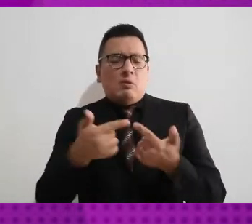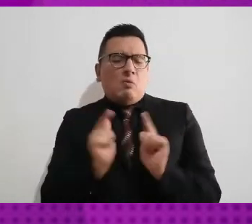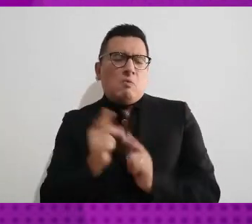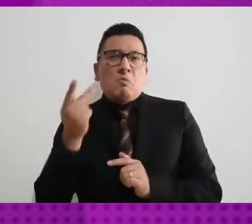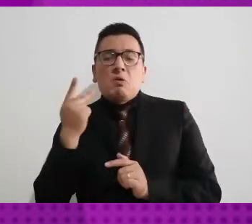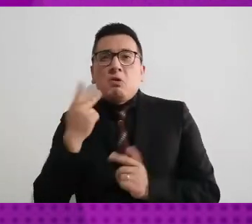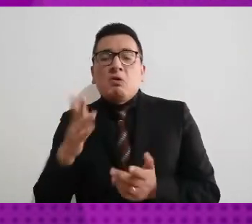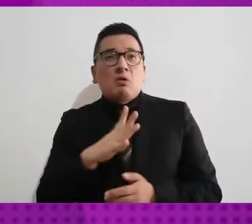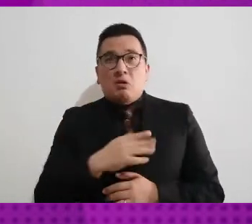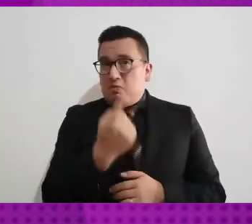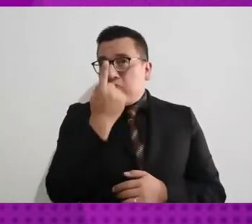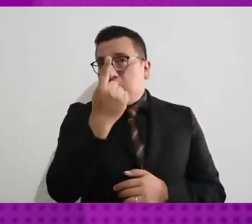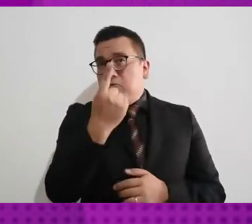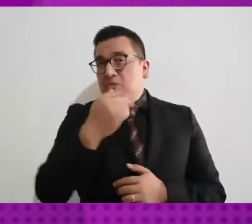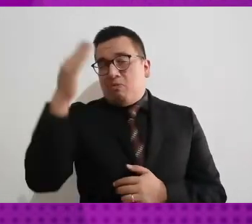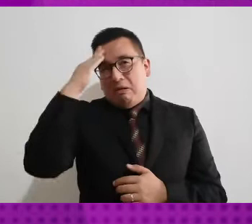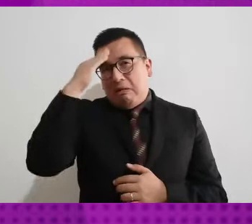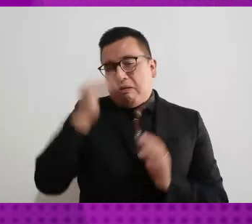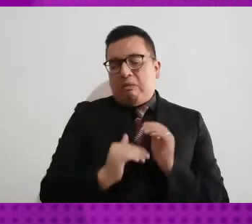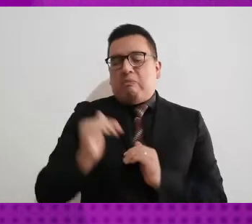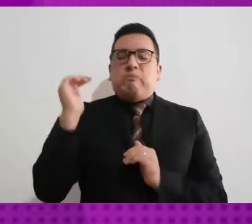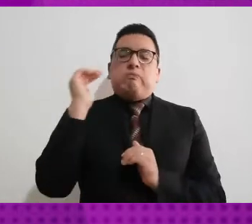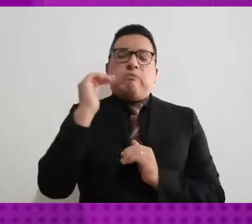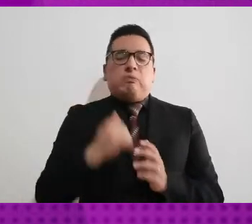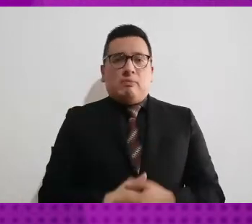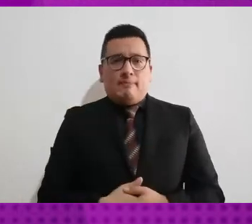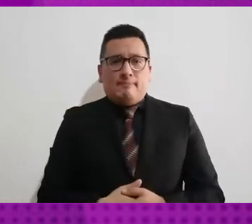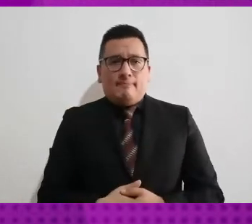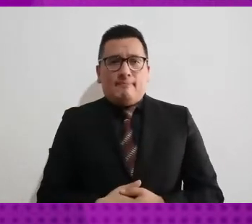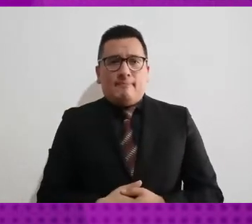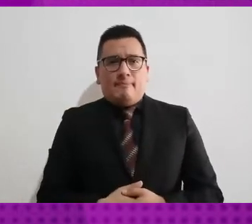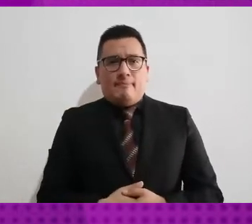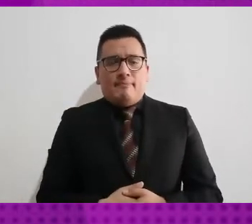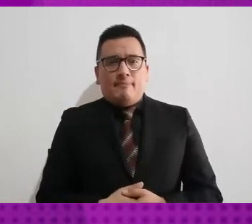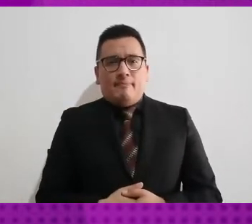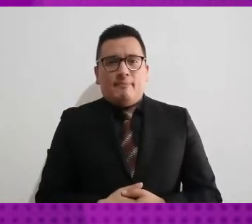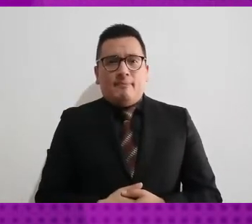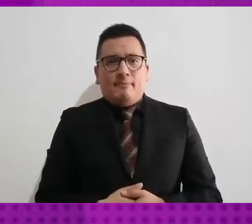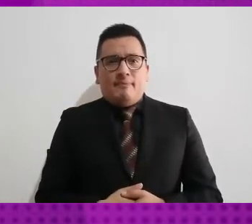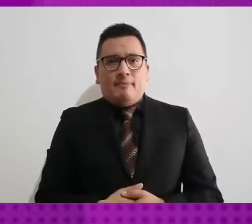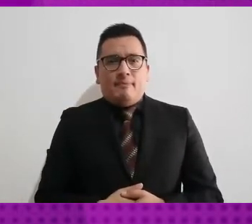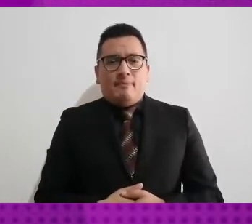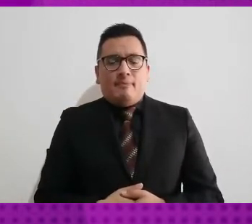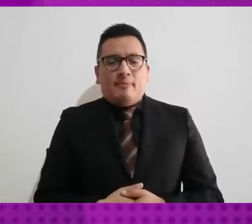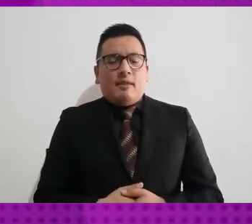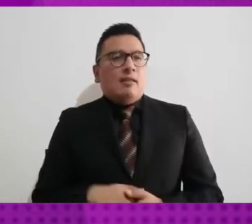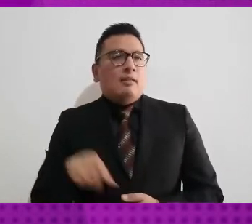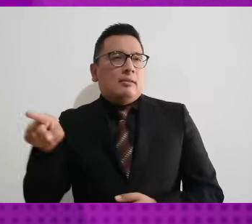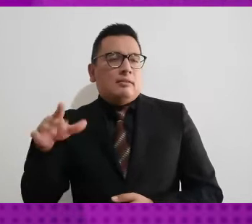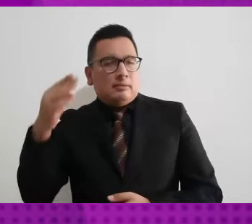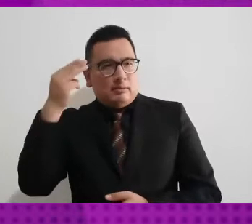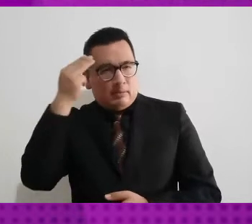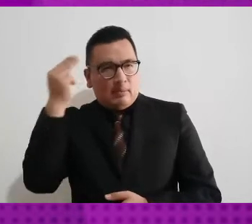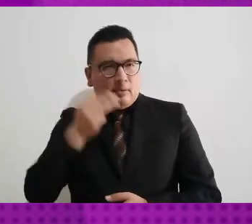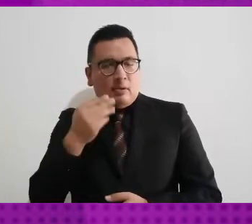donde había un partido político predominante. En la teoría que ha desarrollado el profesor